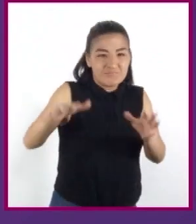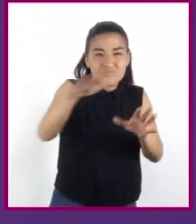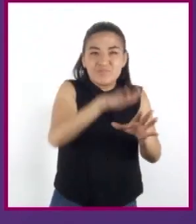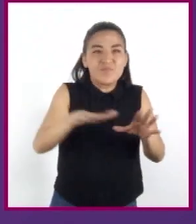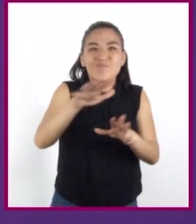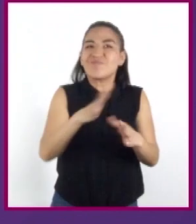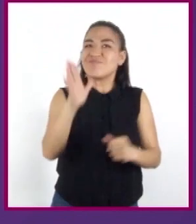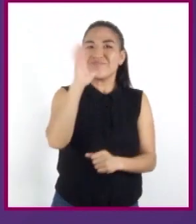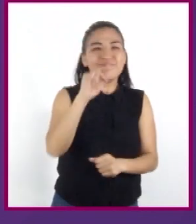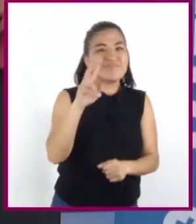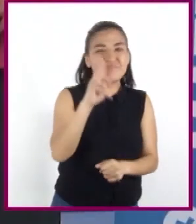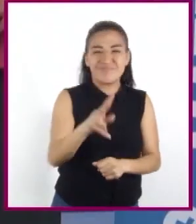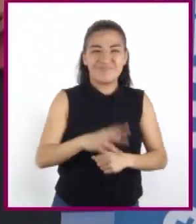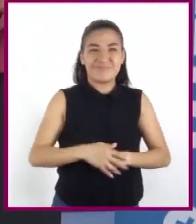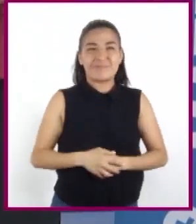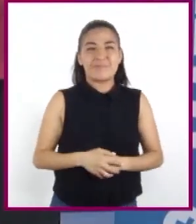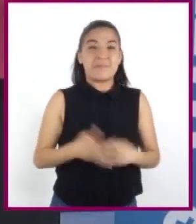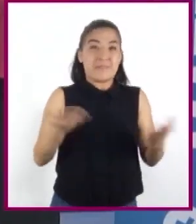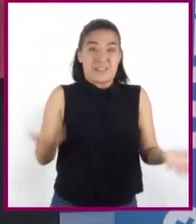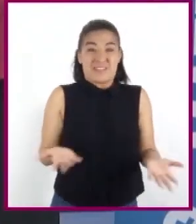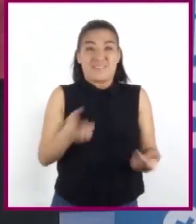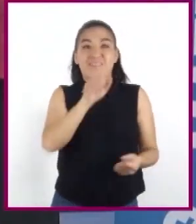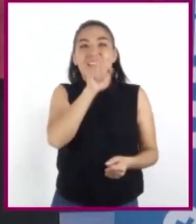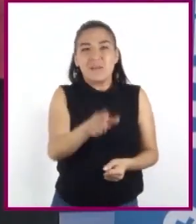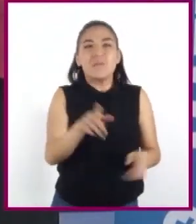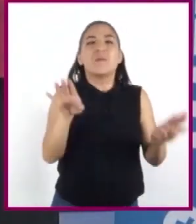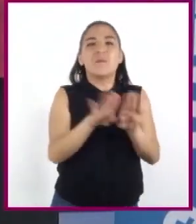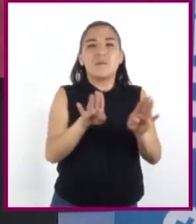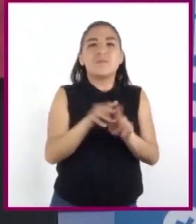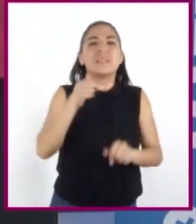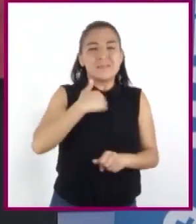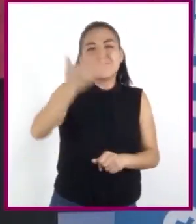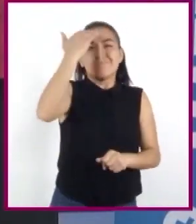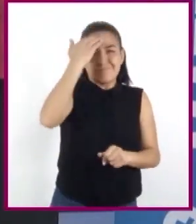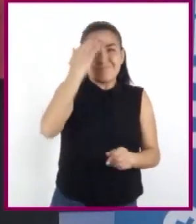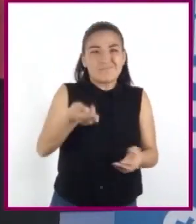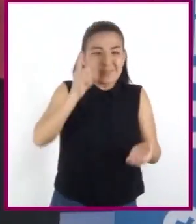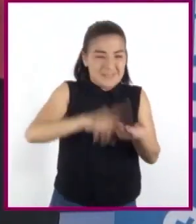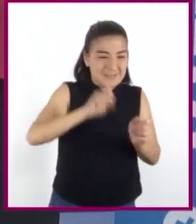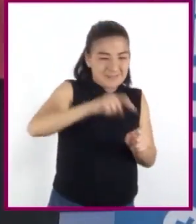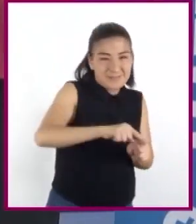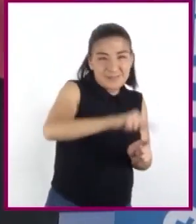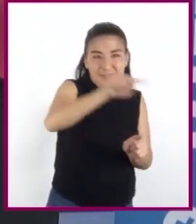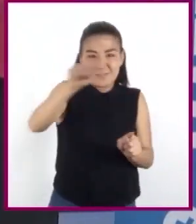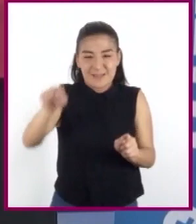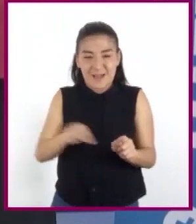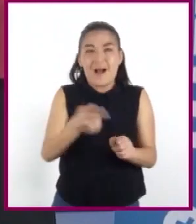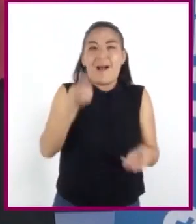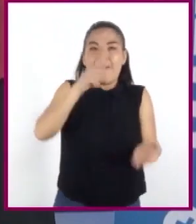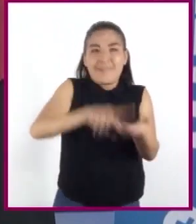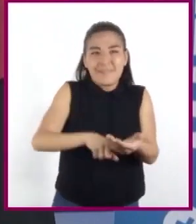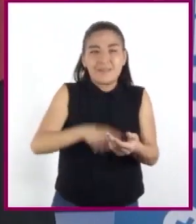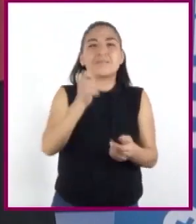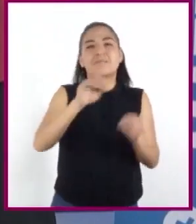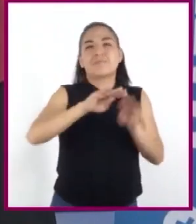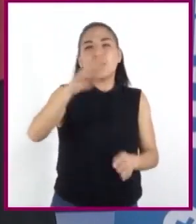terreno. De hecho, solo conozco el área que está destinada al vivero, que mide 4,000 metros cuadrados,